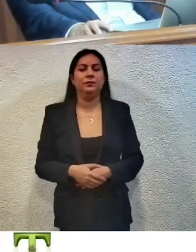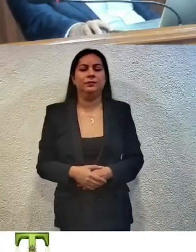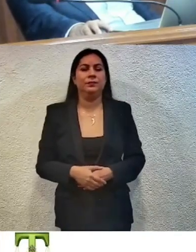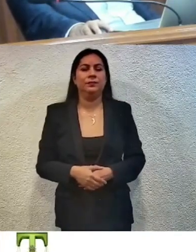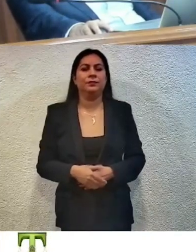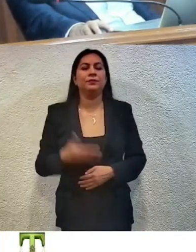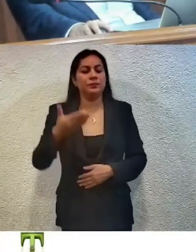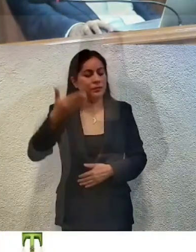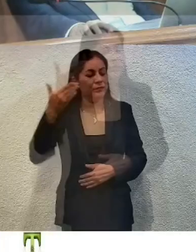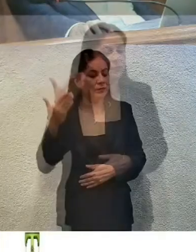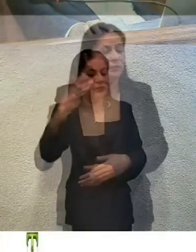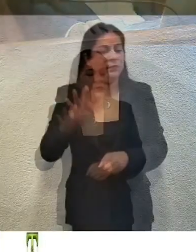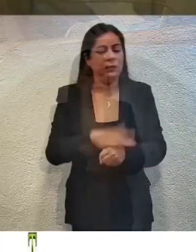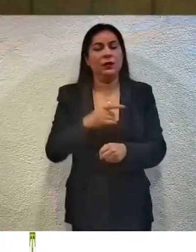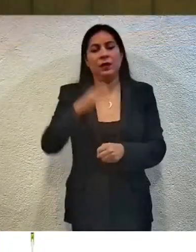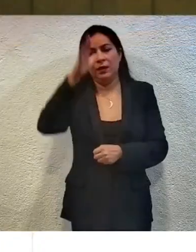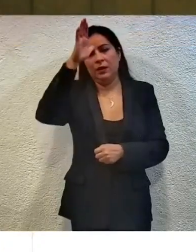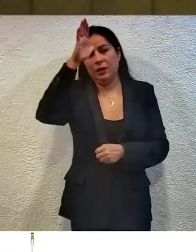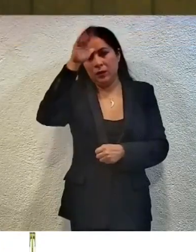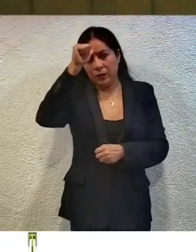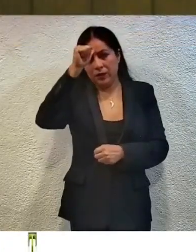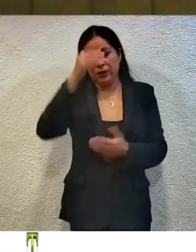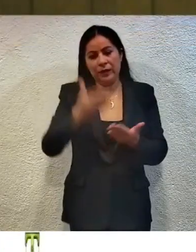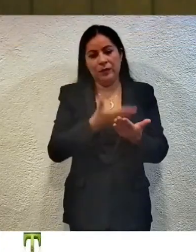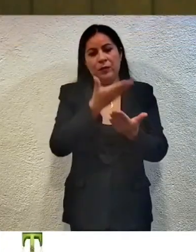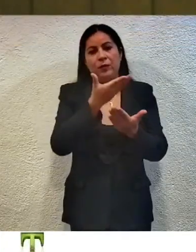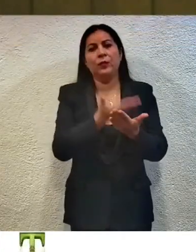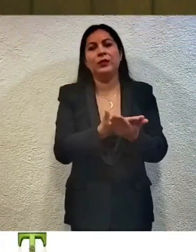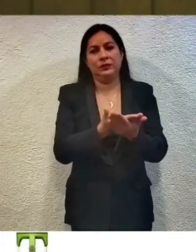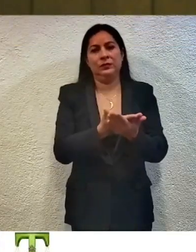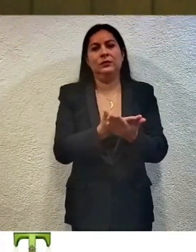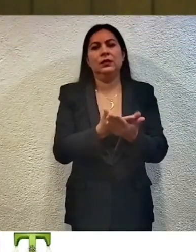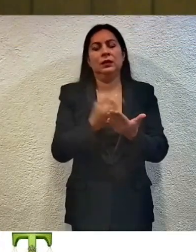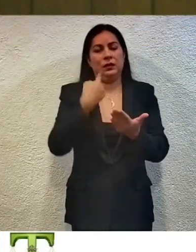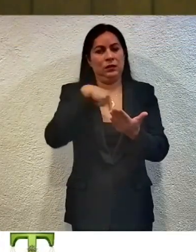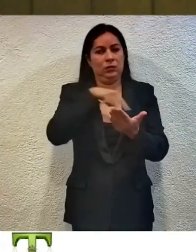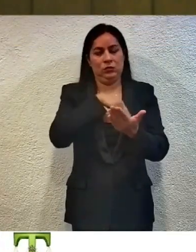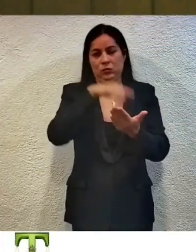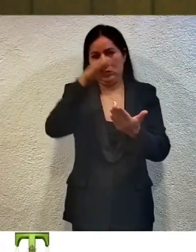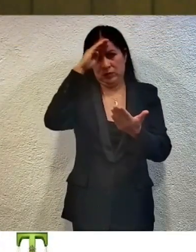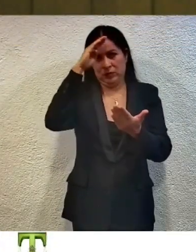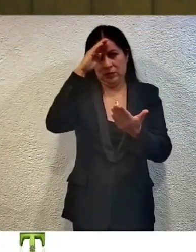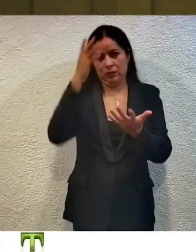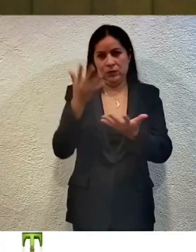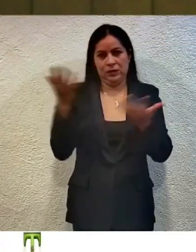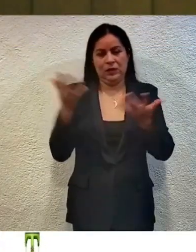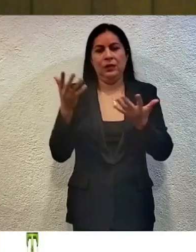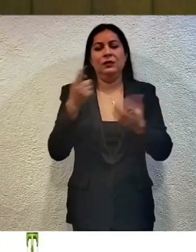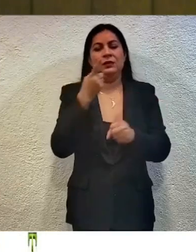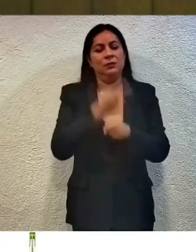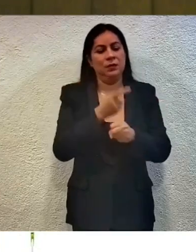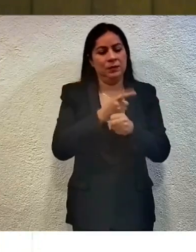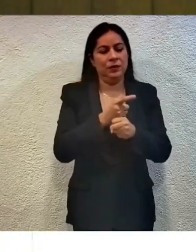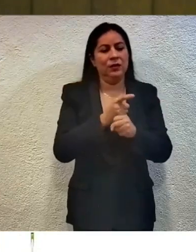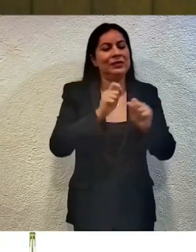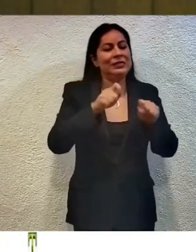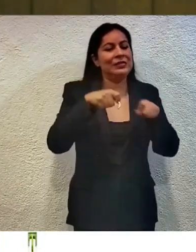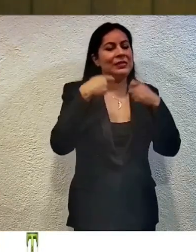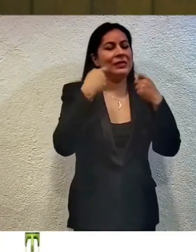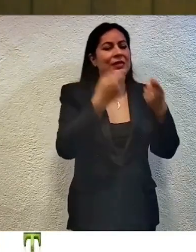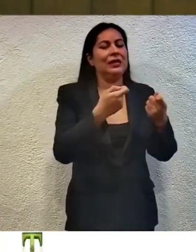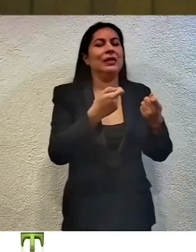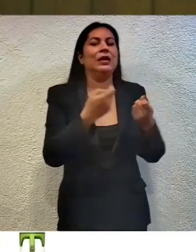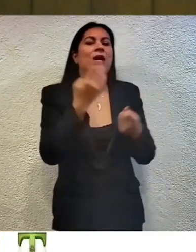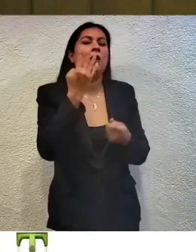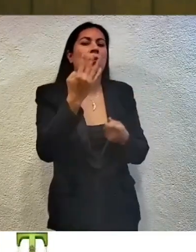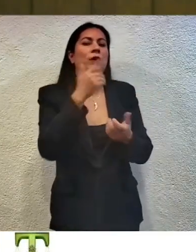Lo anterior porque, de acuerdo a la propuesta que se nos pone a cuenta, en primera fase se asignan